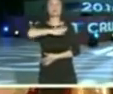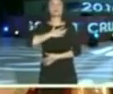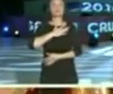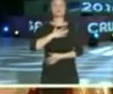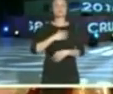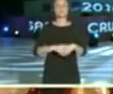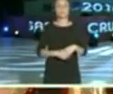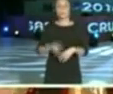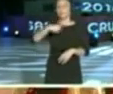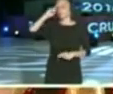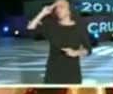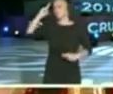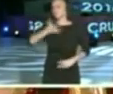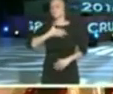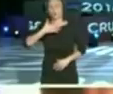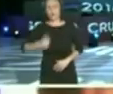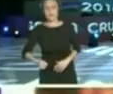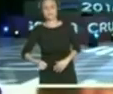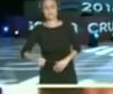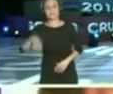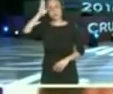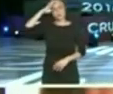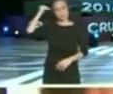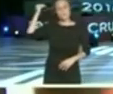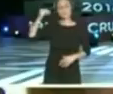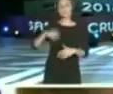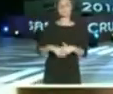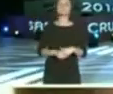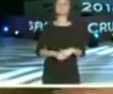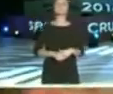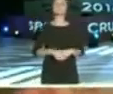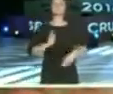Nuestro excelentísimo alcalde José Manuel Bermúdez.